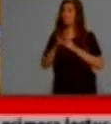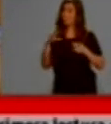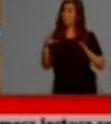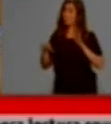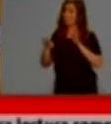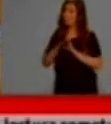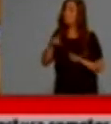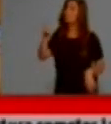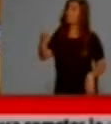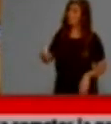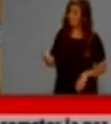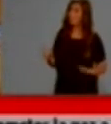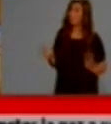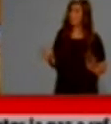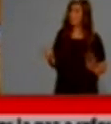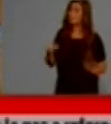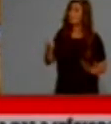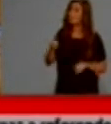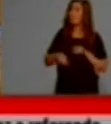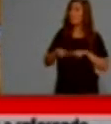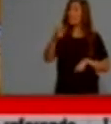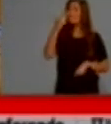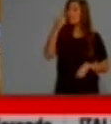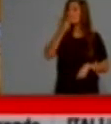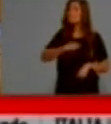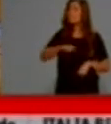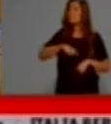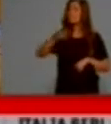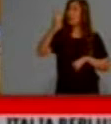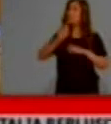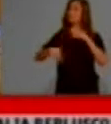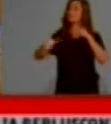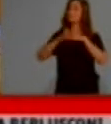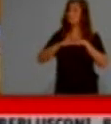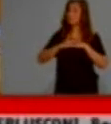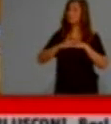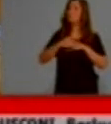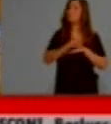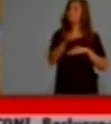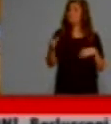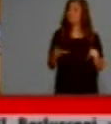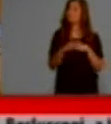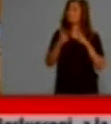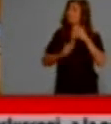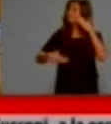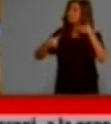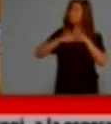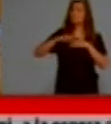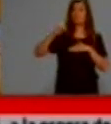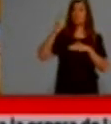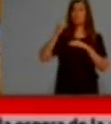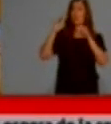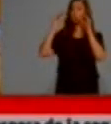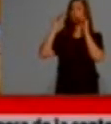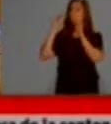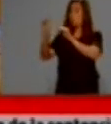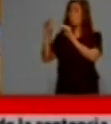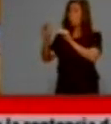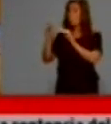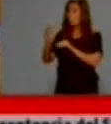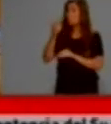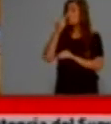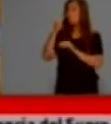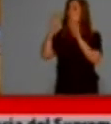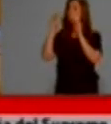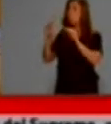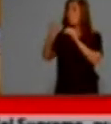constitucional, presidente. Poner los intereses de España, los intereses de los ciudadanos, por encima de los intereses